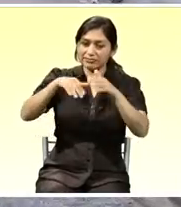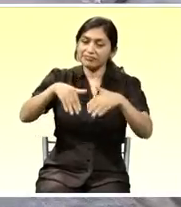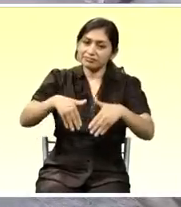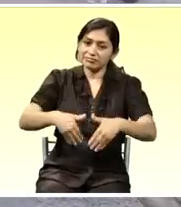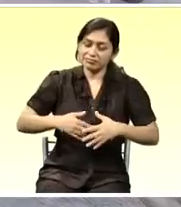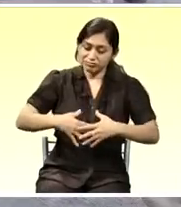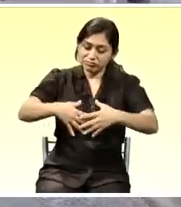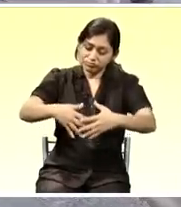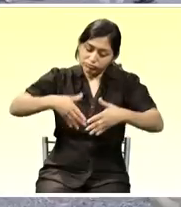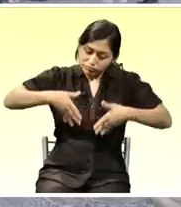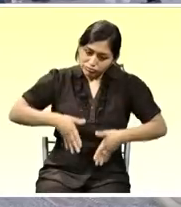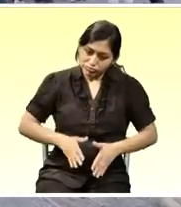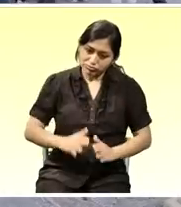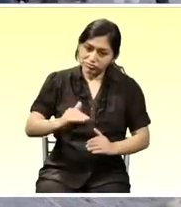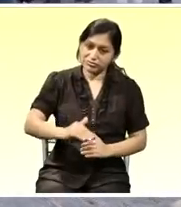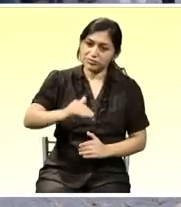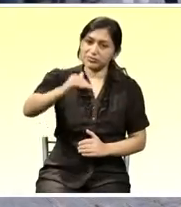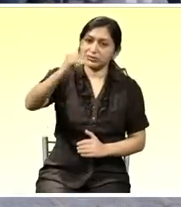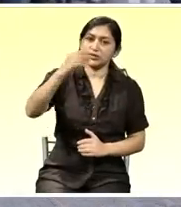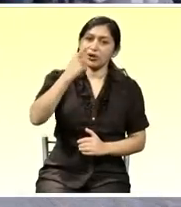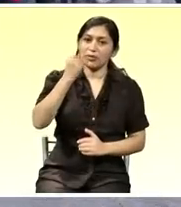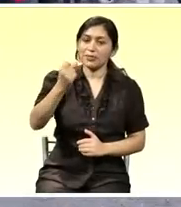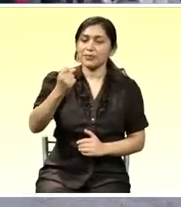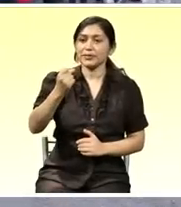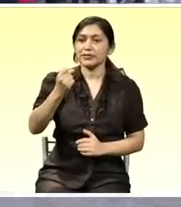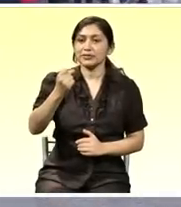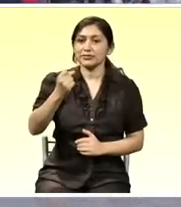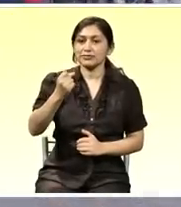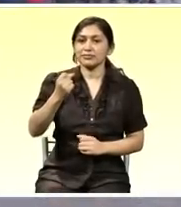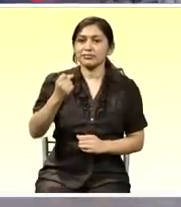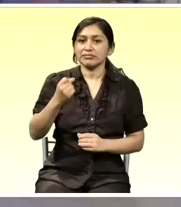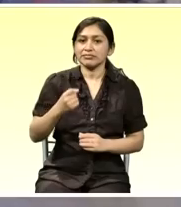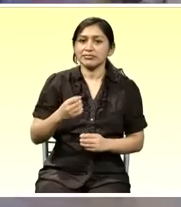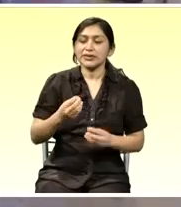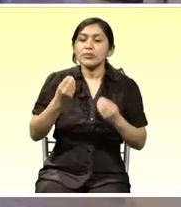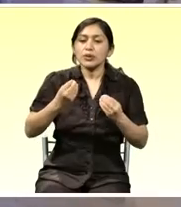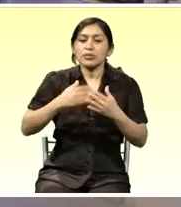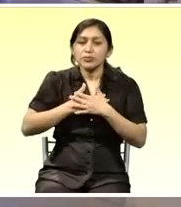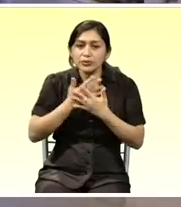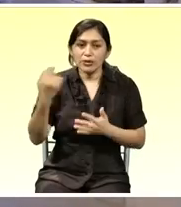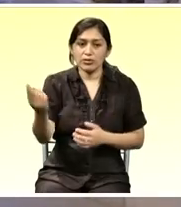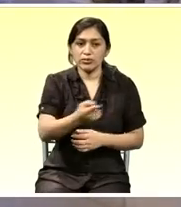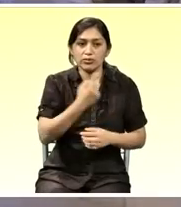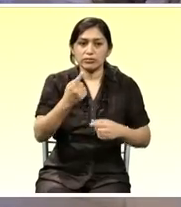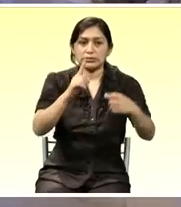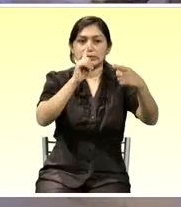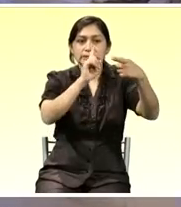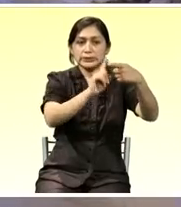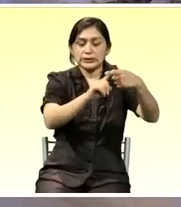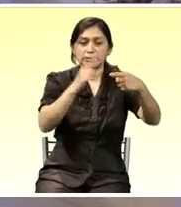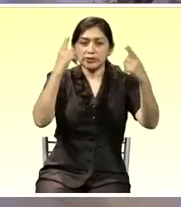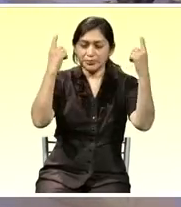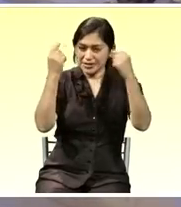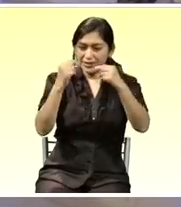la Virgen y se hizo hombre. Y por nuestra causa fue crucificado en tiempos de